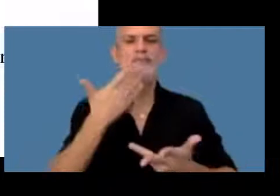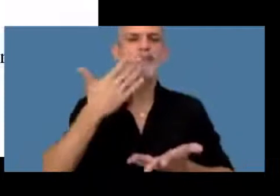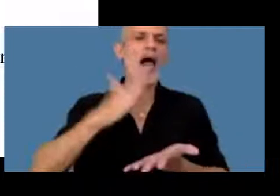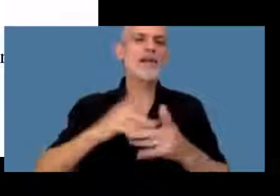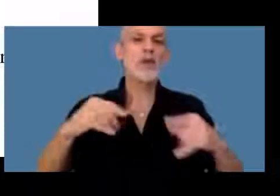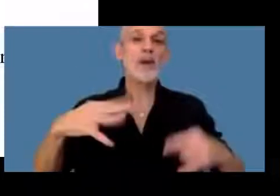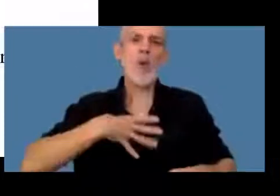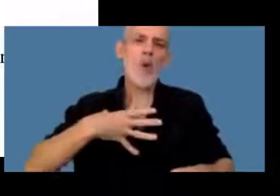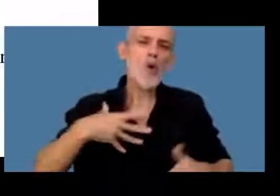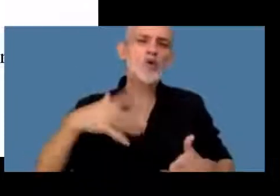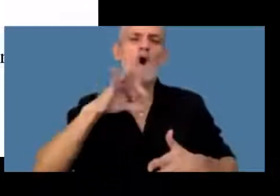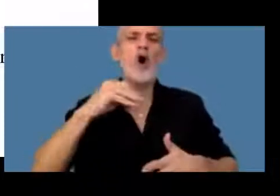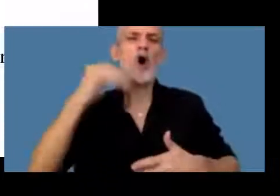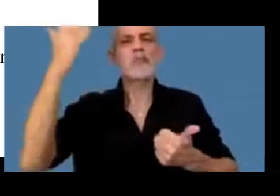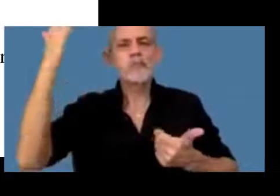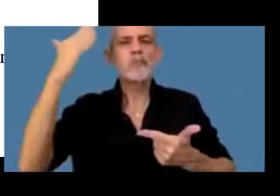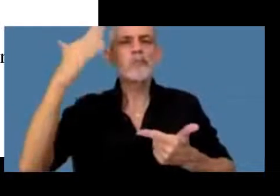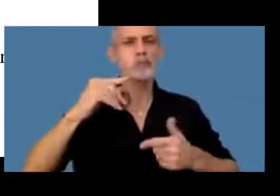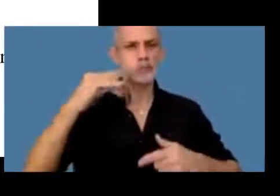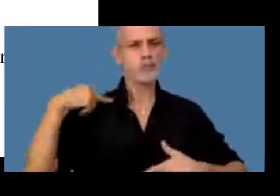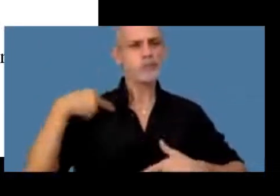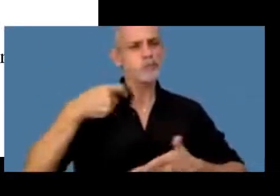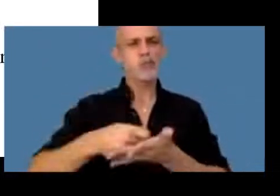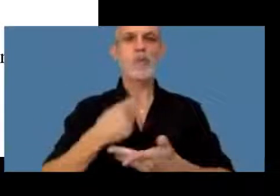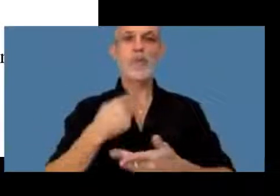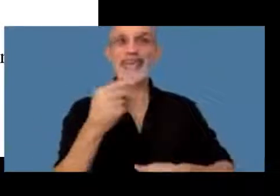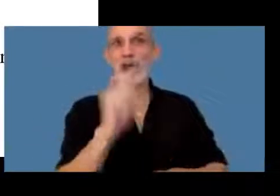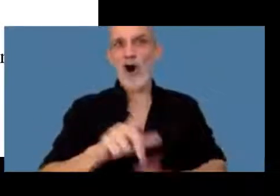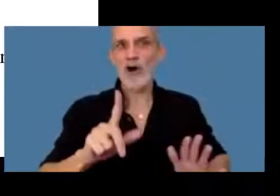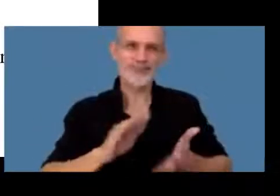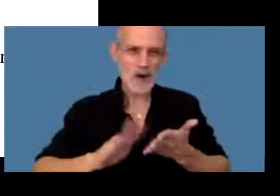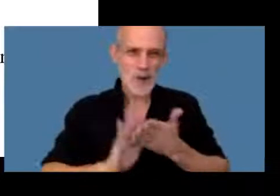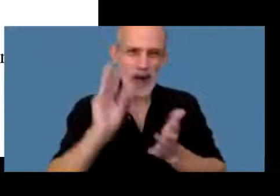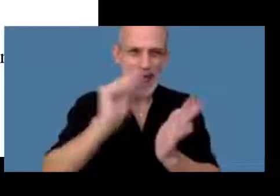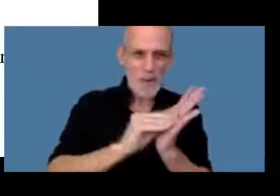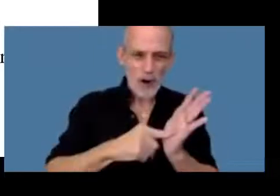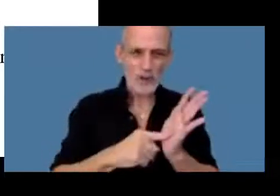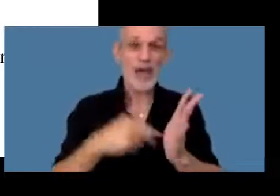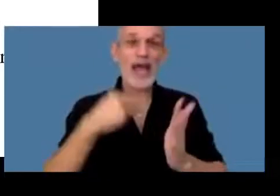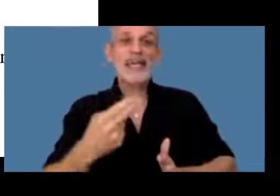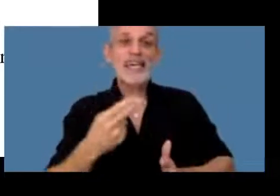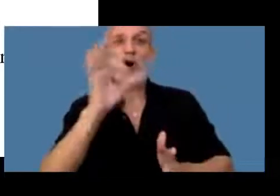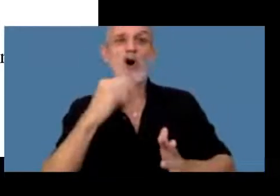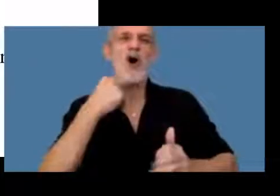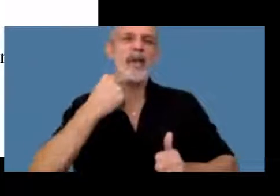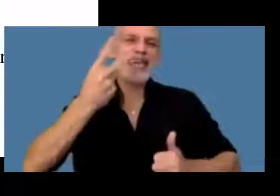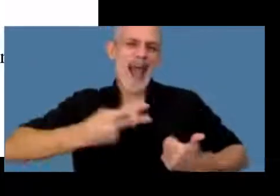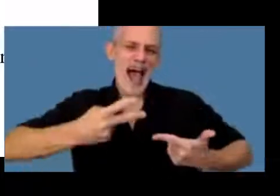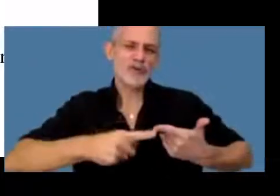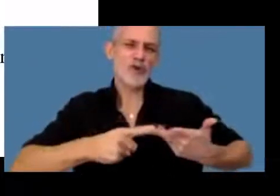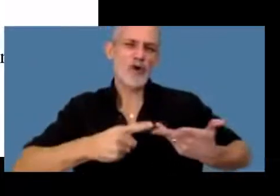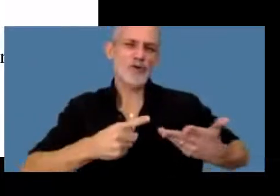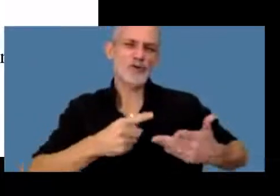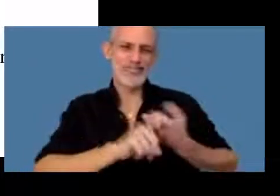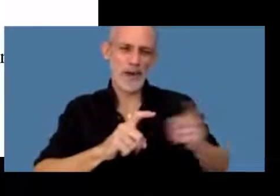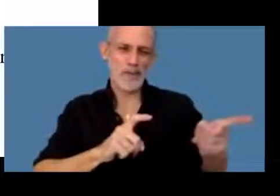o seminarios para hijos, porque es lo nuevo que incorpora, hijos, hijastros, condición menores